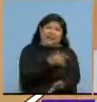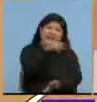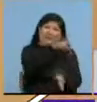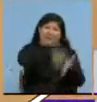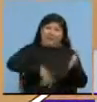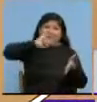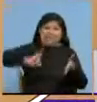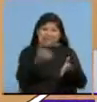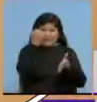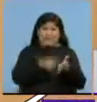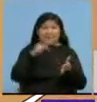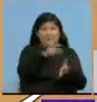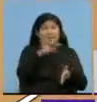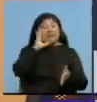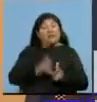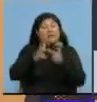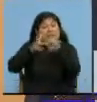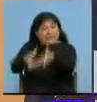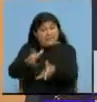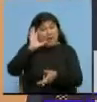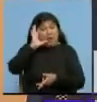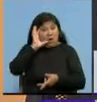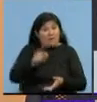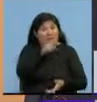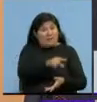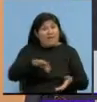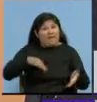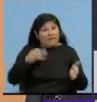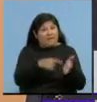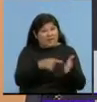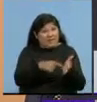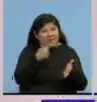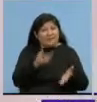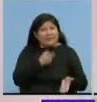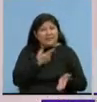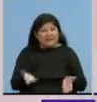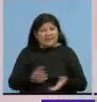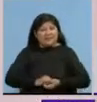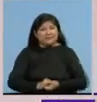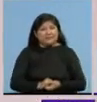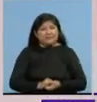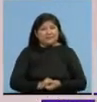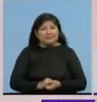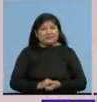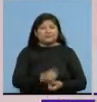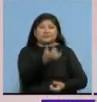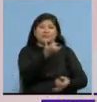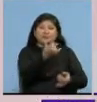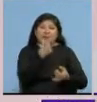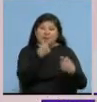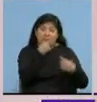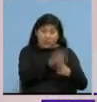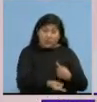que quería esa persona en vida. Es pedirle mucho a la gente en ese momento. Bien. Doctor, para cerrar, hay una colega nuestra